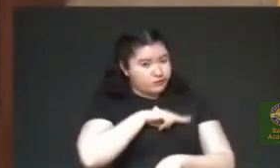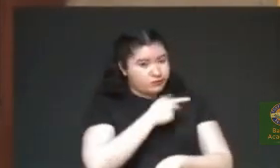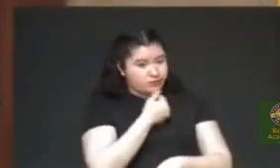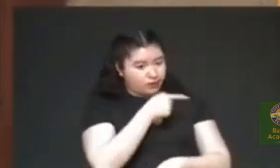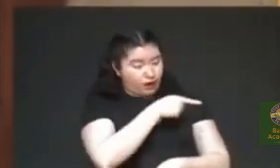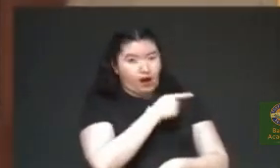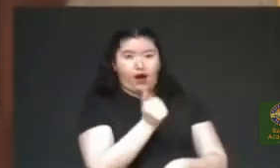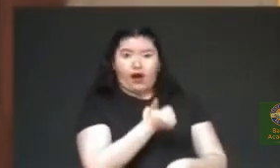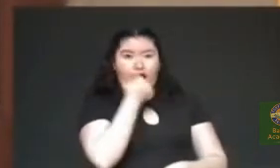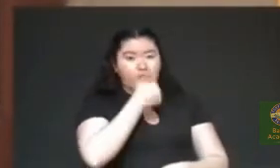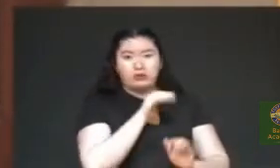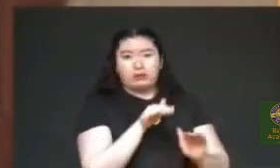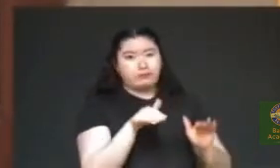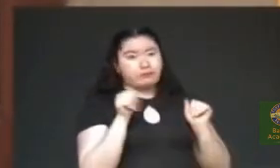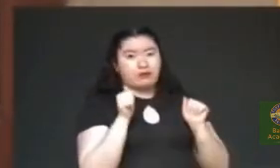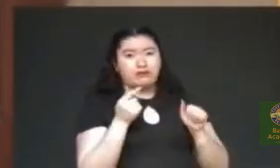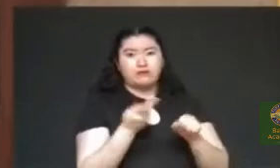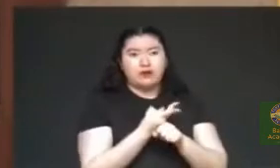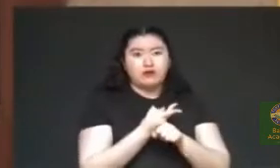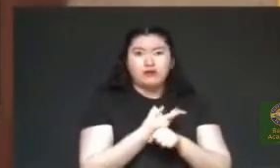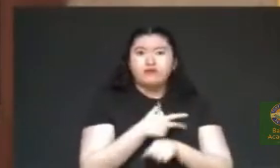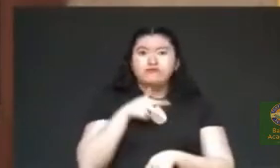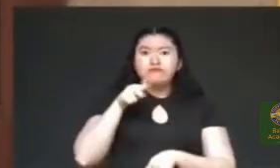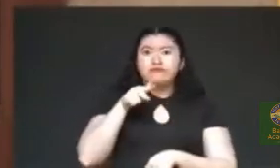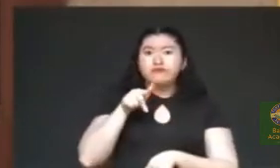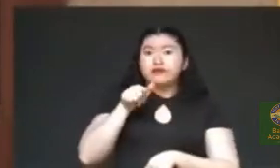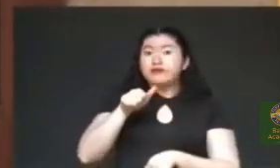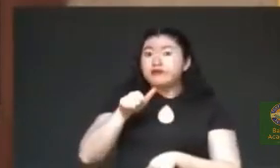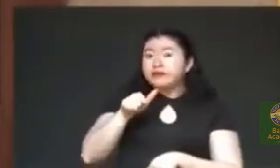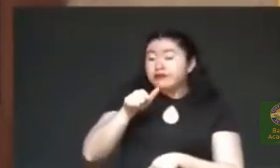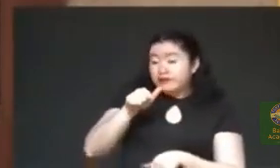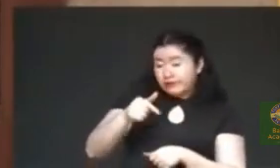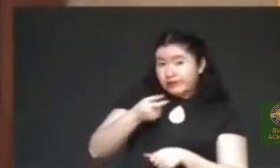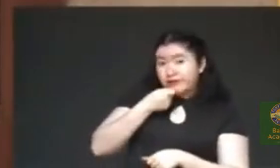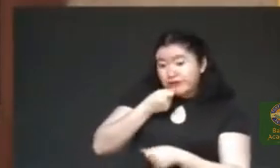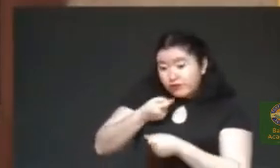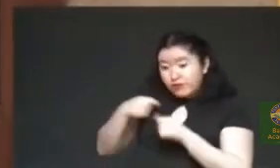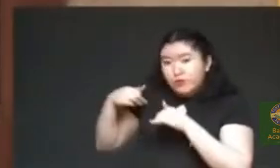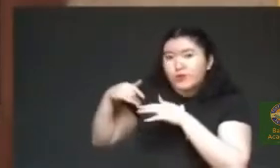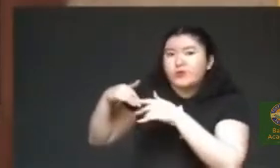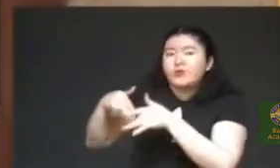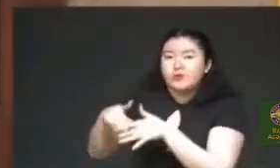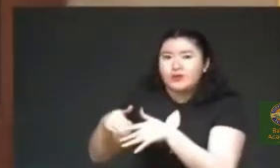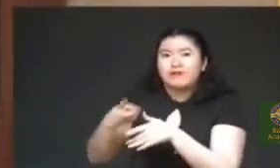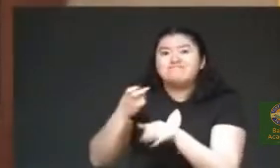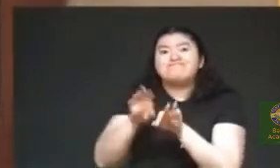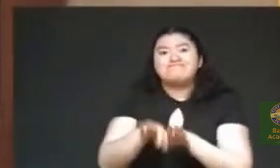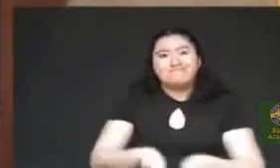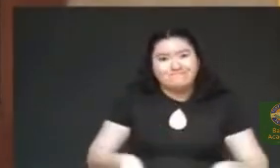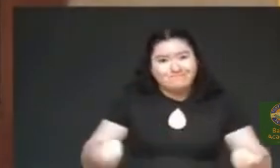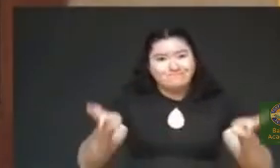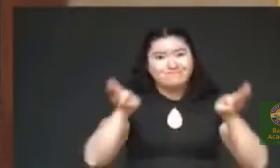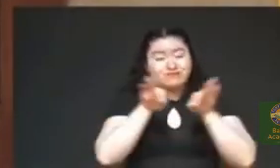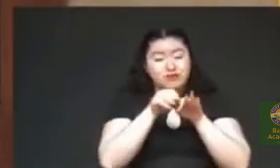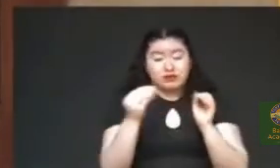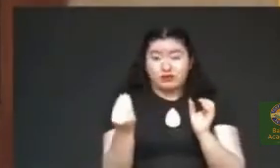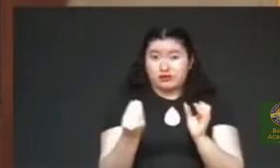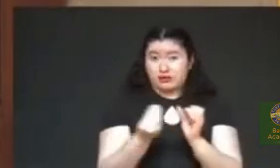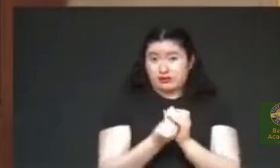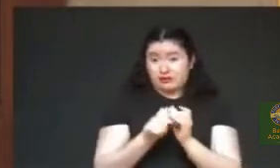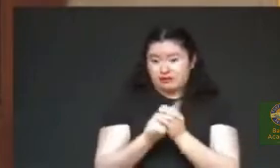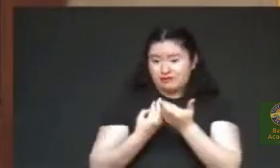consideramos en riesgo. Entonces, conforme vaya avanzando, y por eso es tan importante el regreso físico a clases, porque nos va a ir